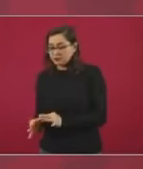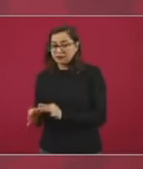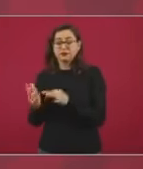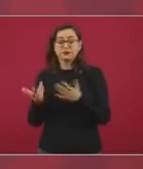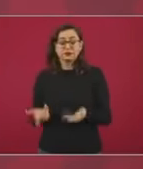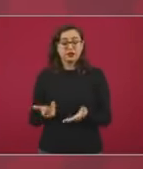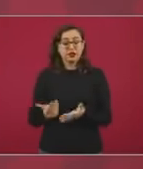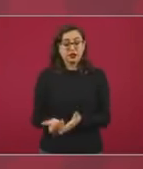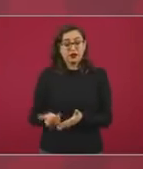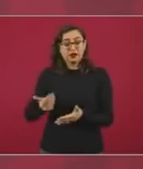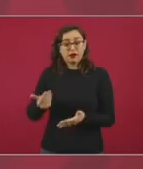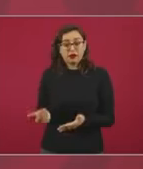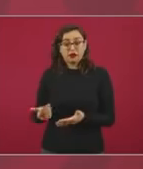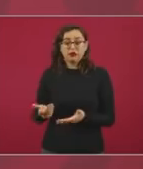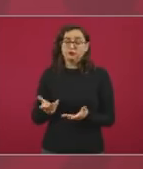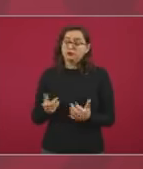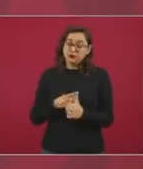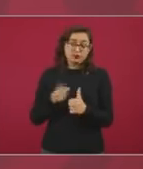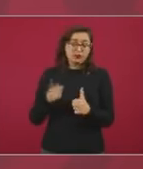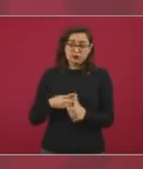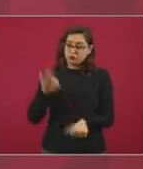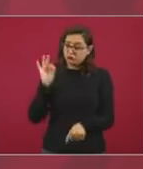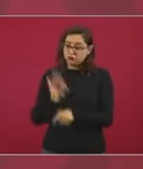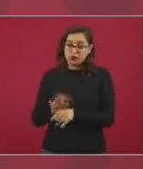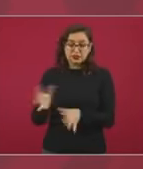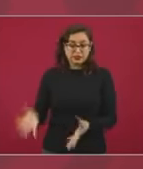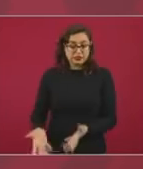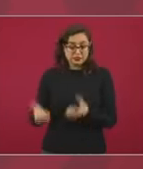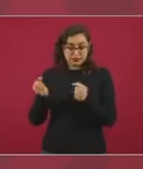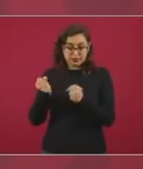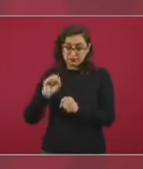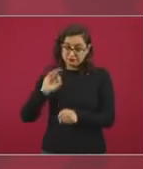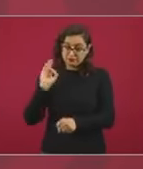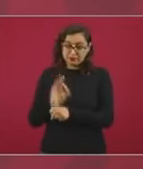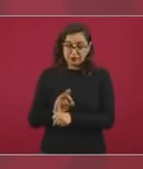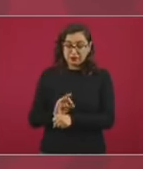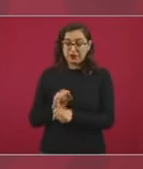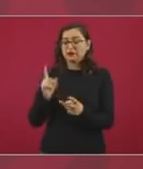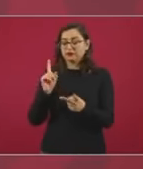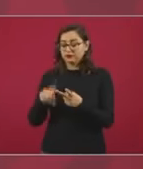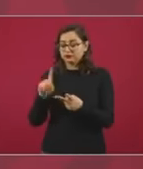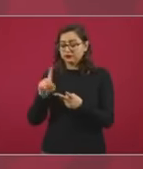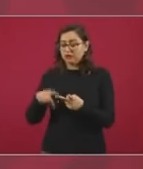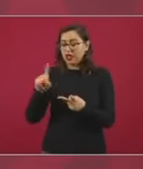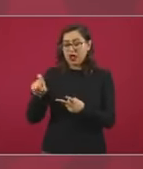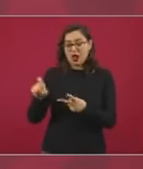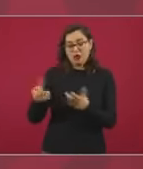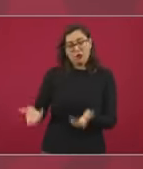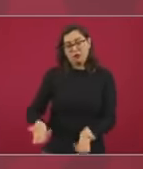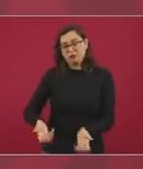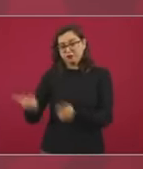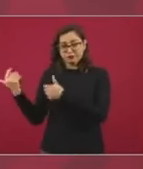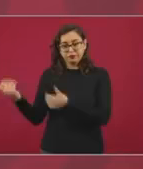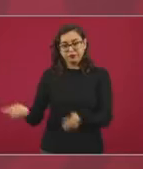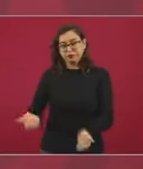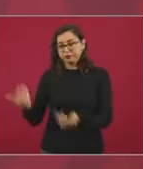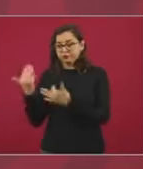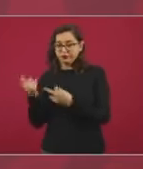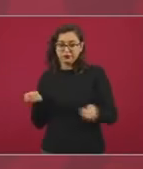antes de eso, pues el rescate, el sacar el agua, el controlar